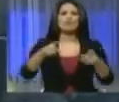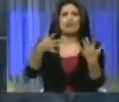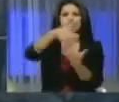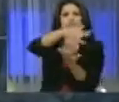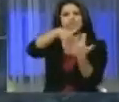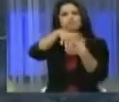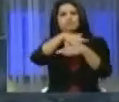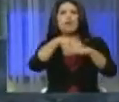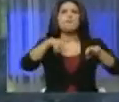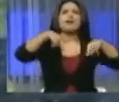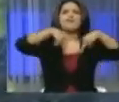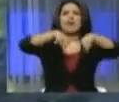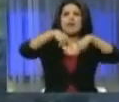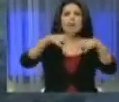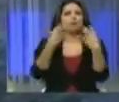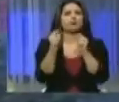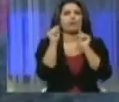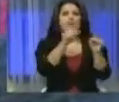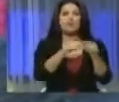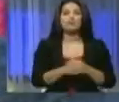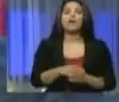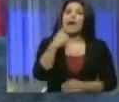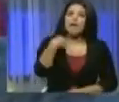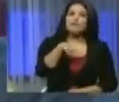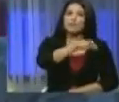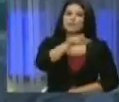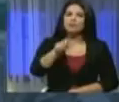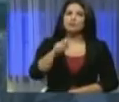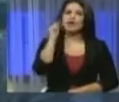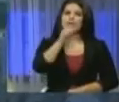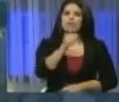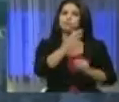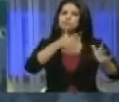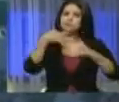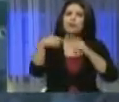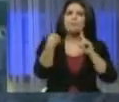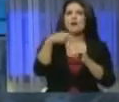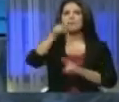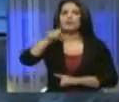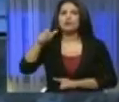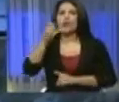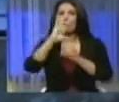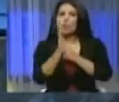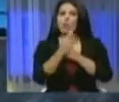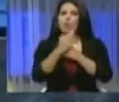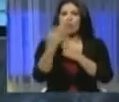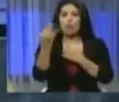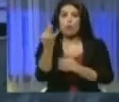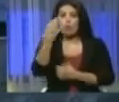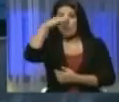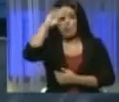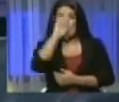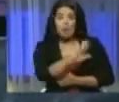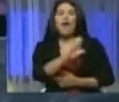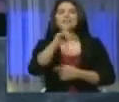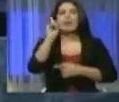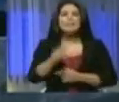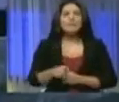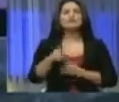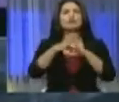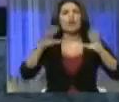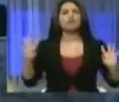estuvieron los repentistas, ¿verdad? Y corazón llanero haciendo vibrar el propio corazón del